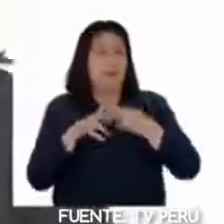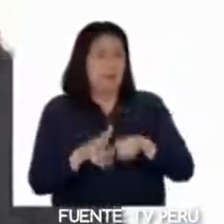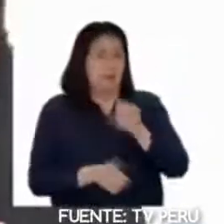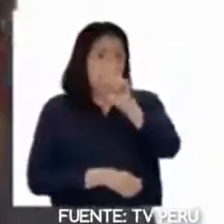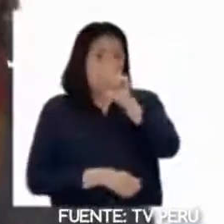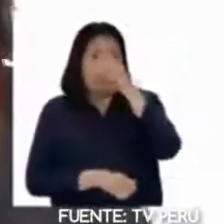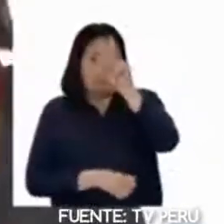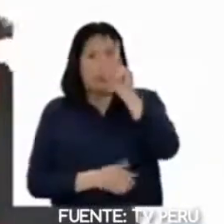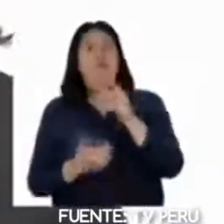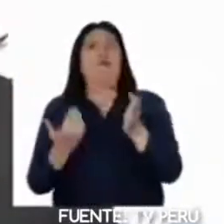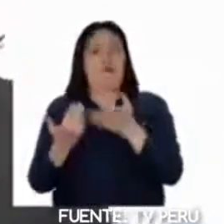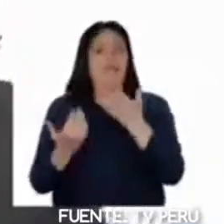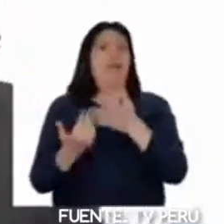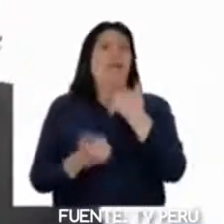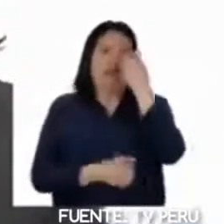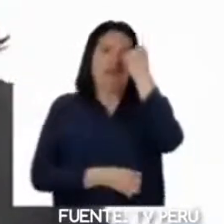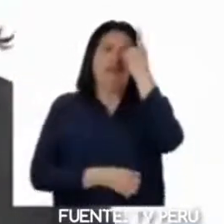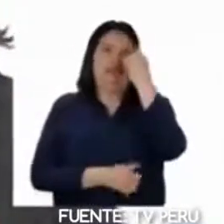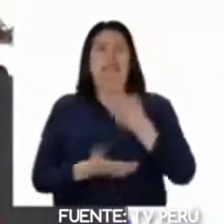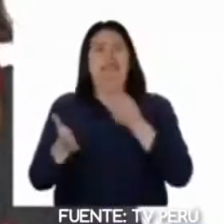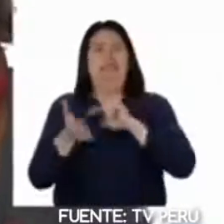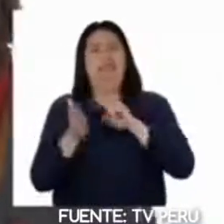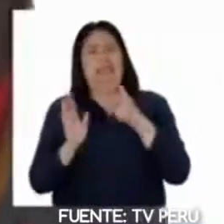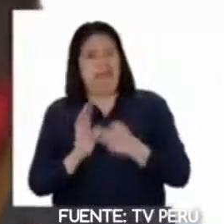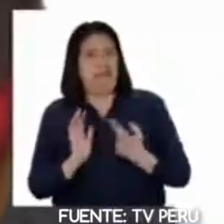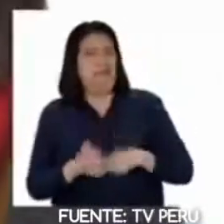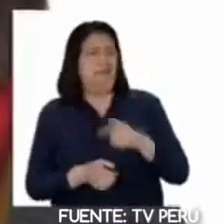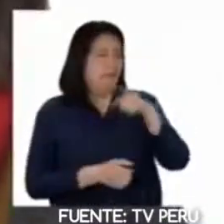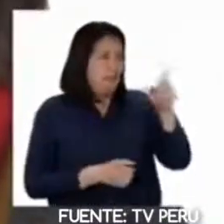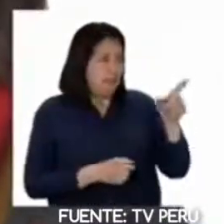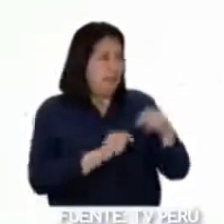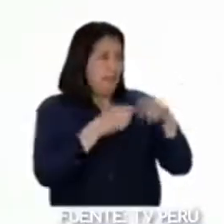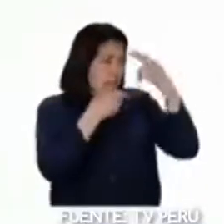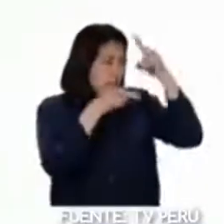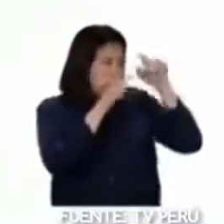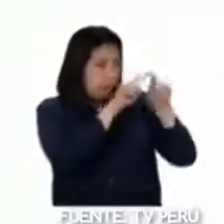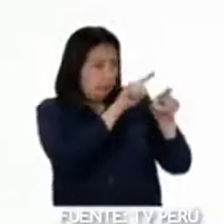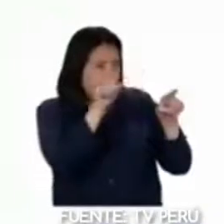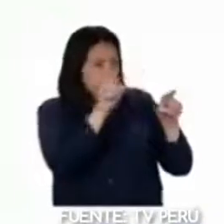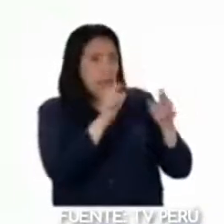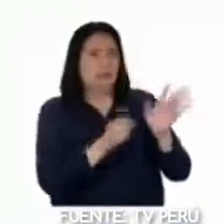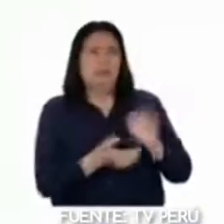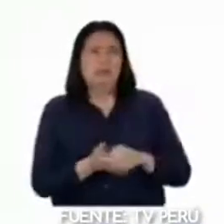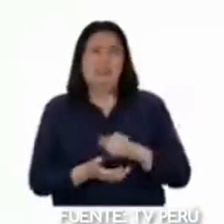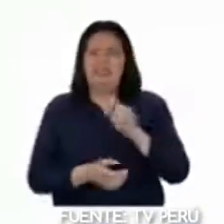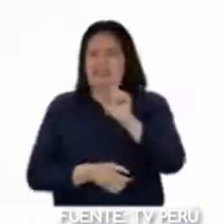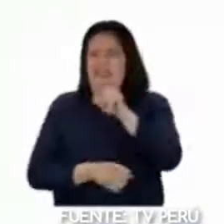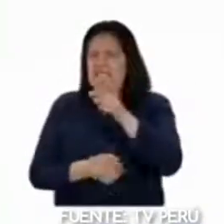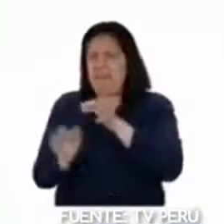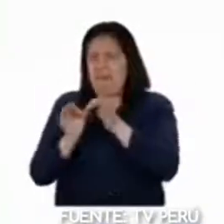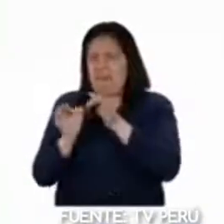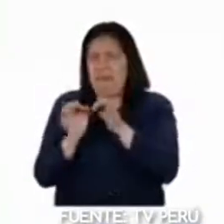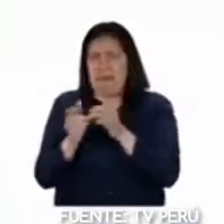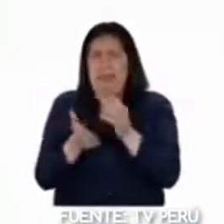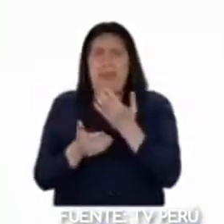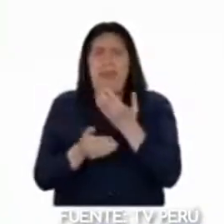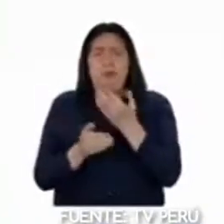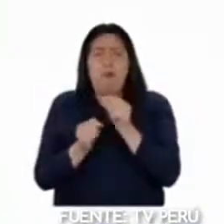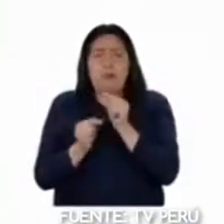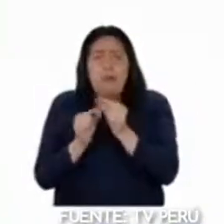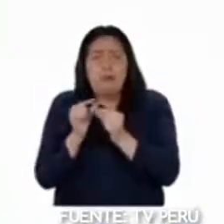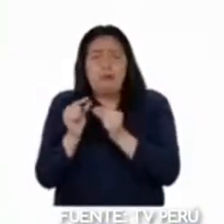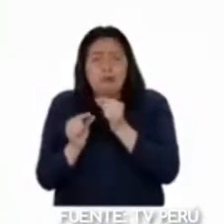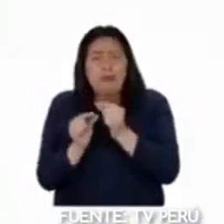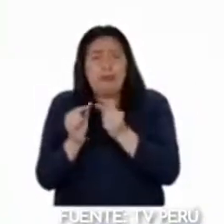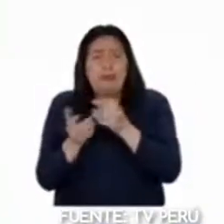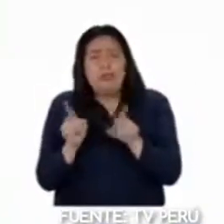empezamos con un millón, será más fácil comprender qué significa la cantidad que aparece en la noticia. Eso sí, necesito que me lo explique paso a paso,